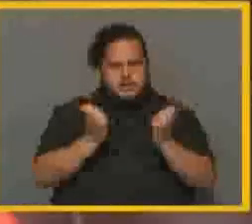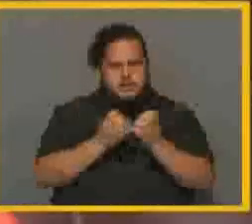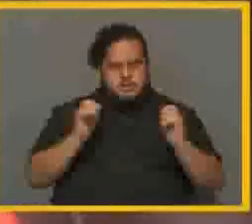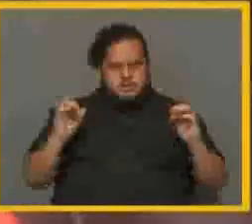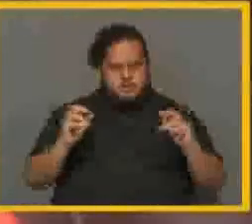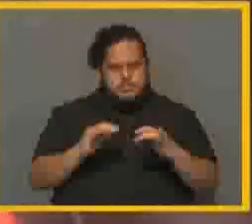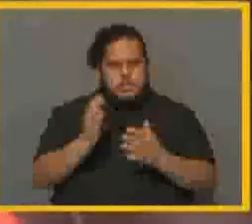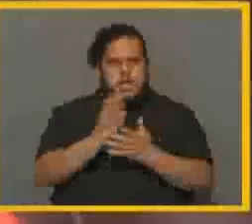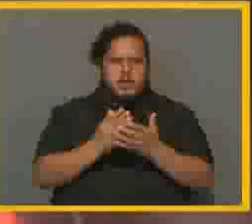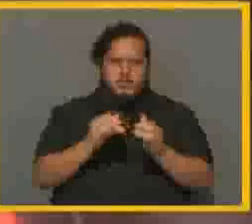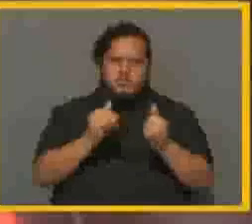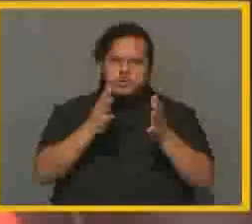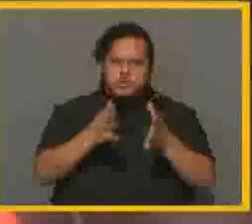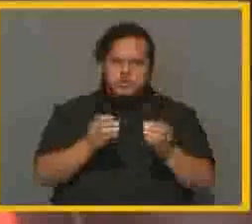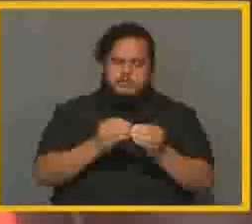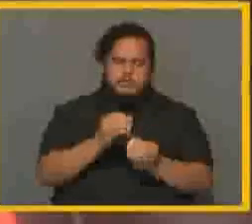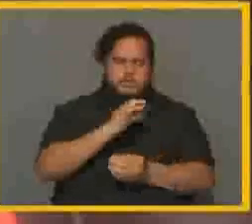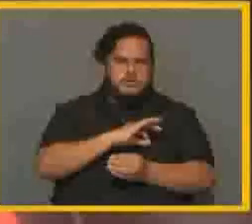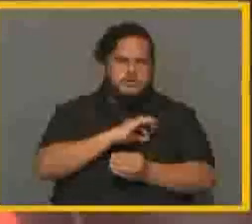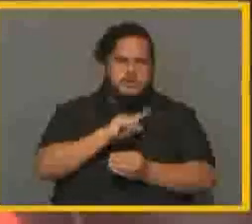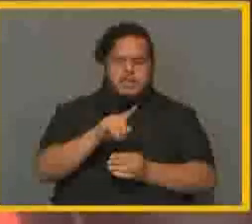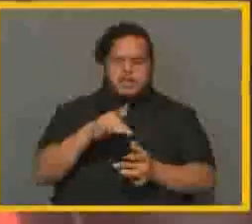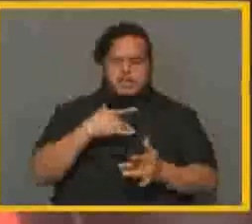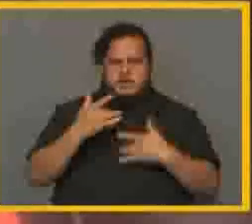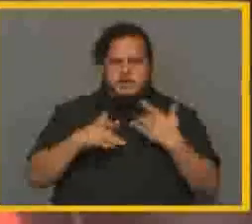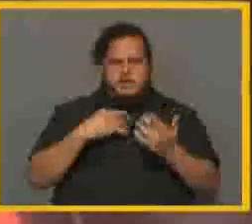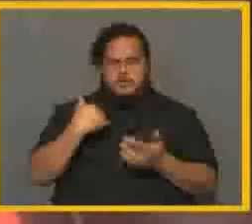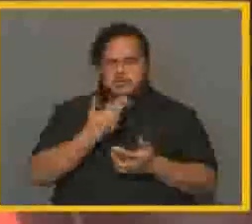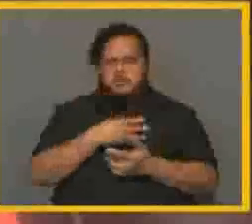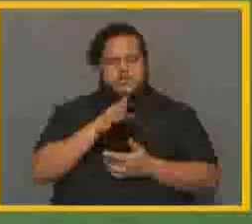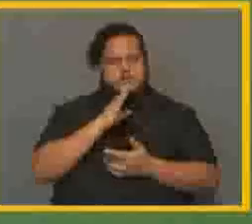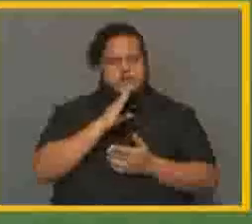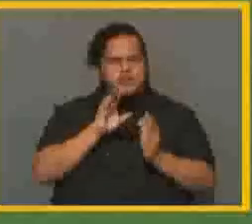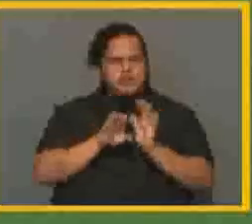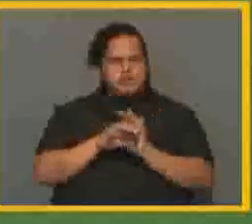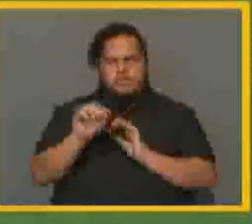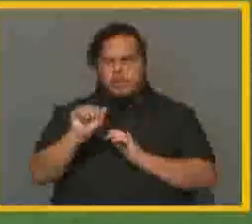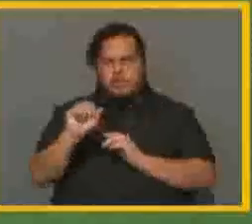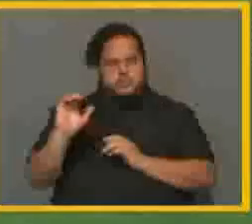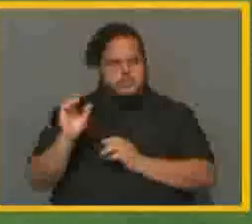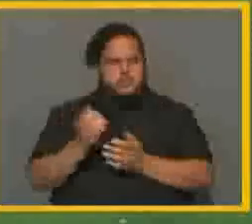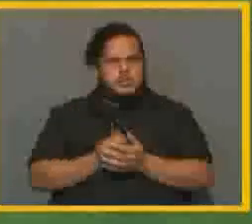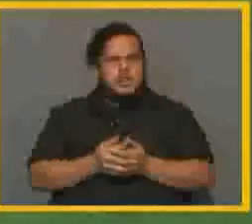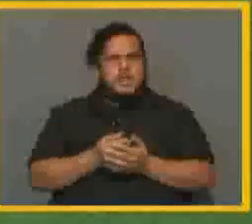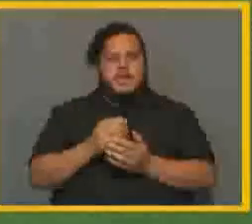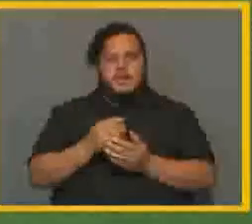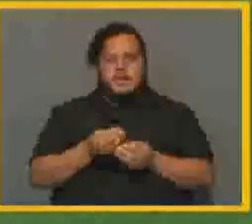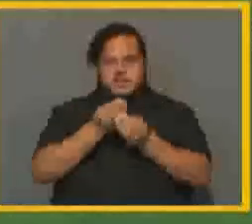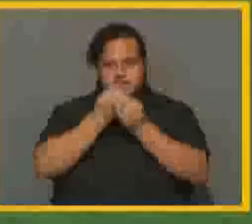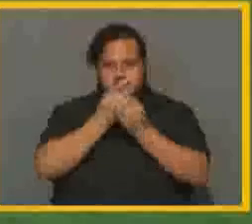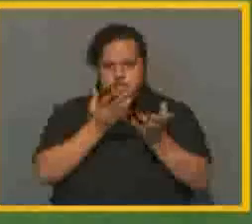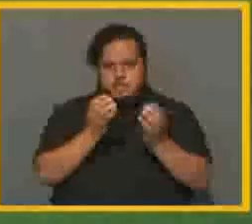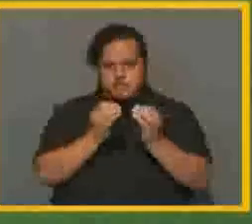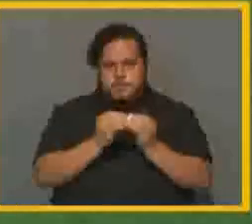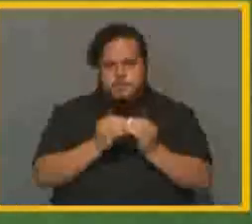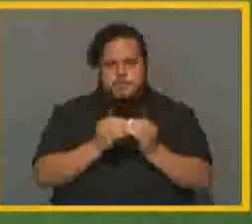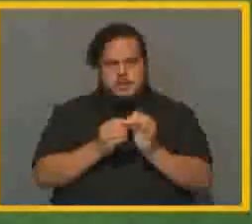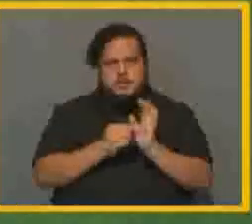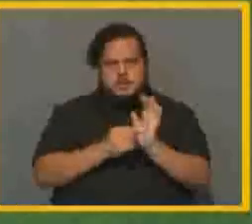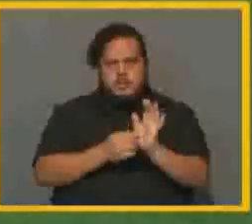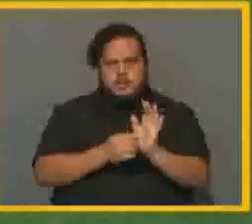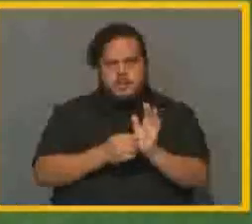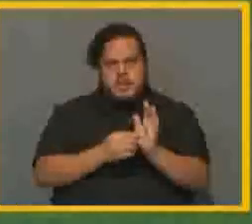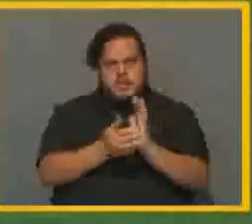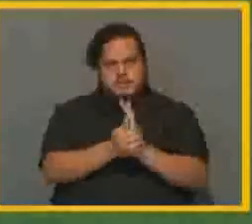algunos jugadores se van a ver más beneficiados en ese sentido que estamos hablando, el caso de Aaron Cruz, que se va a divulgar más su rendimiento.